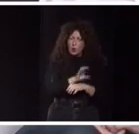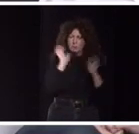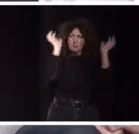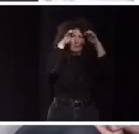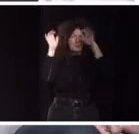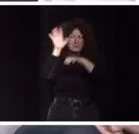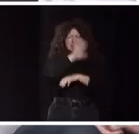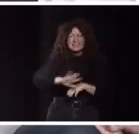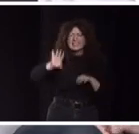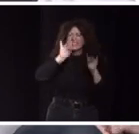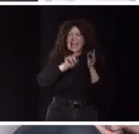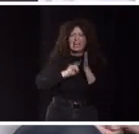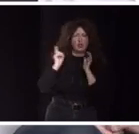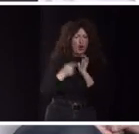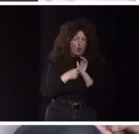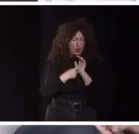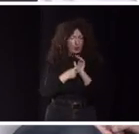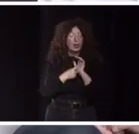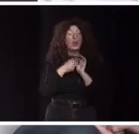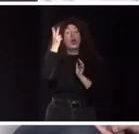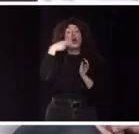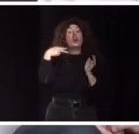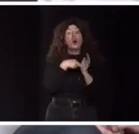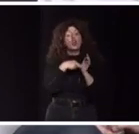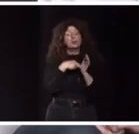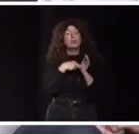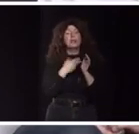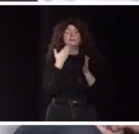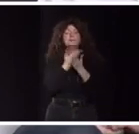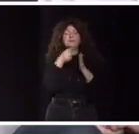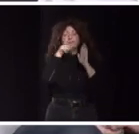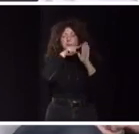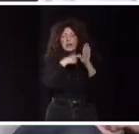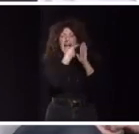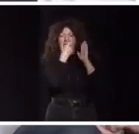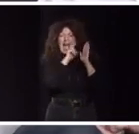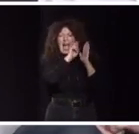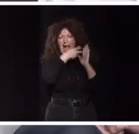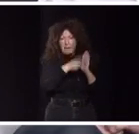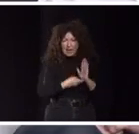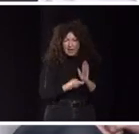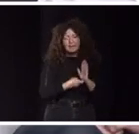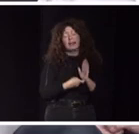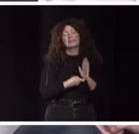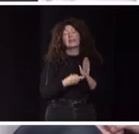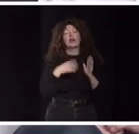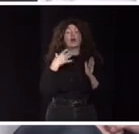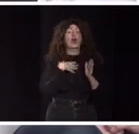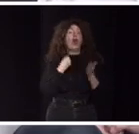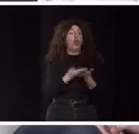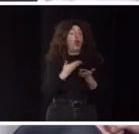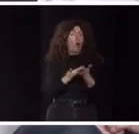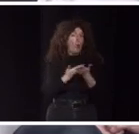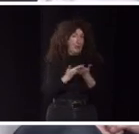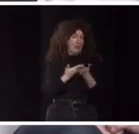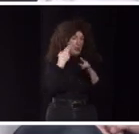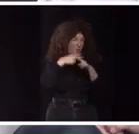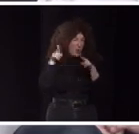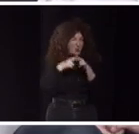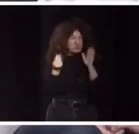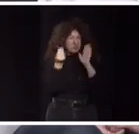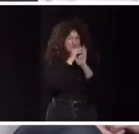el territorio de nuestro país. Más de 2.000 enmiendas que han llegado al documento político, de los cuales hemos incorporado más